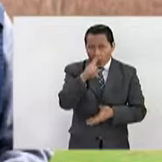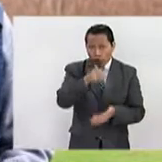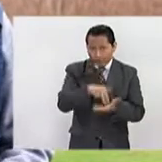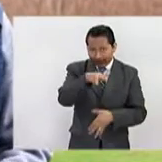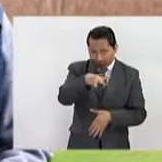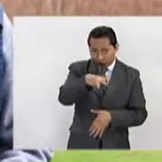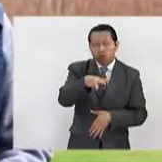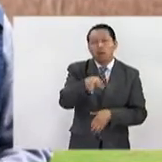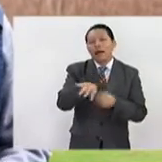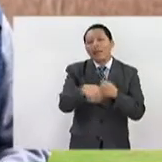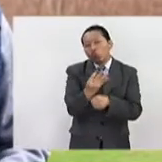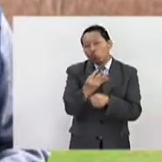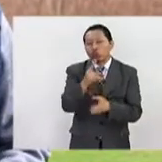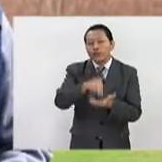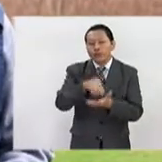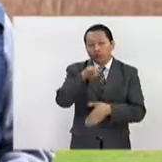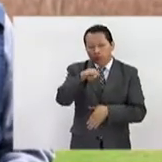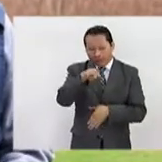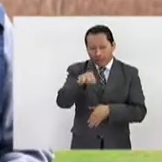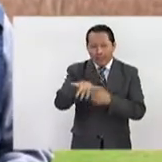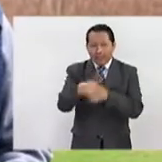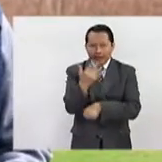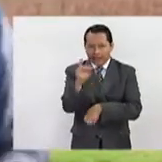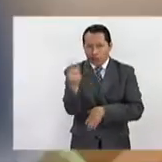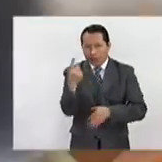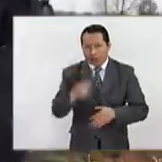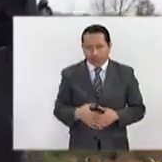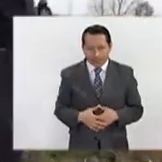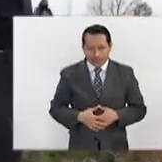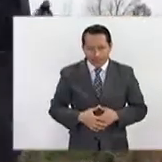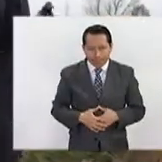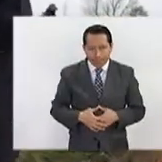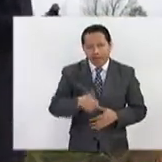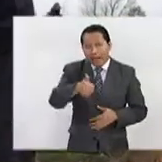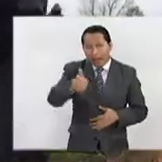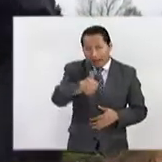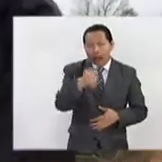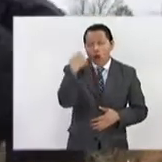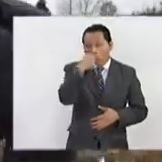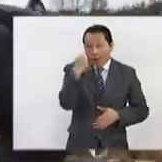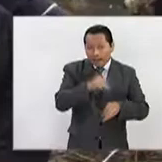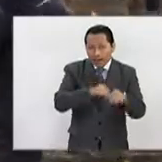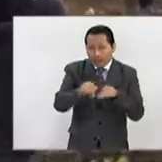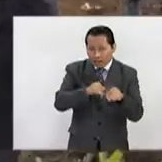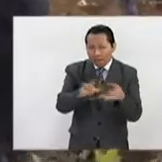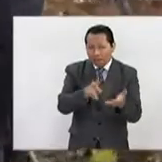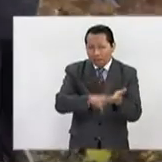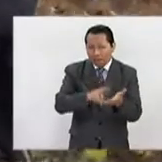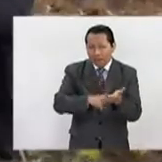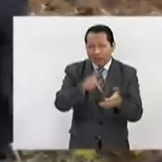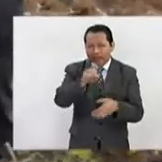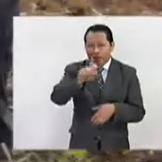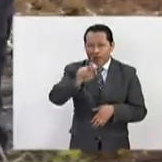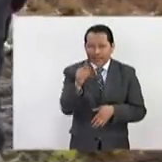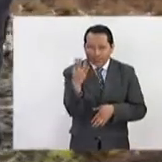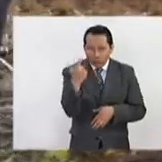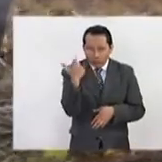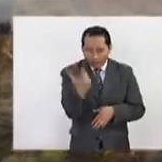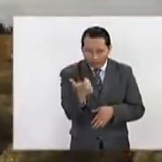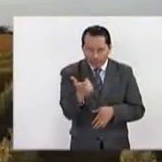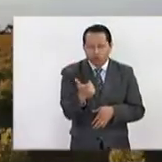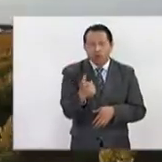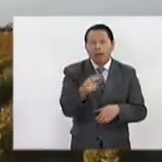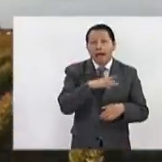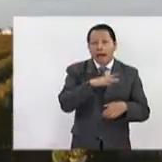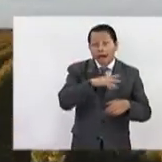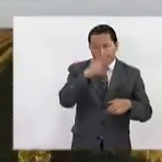2018 será de 14 y en 2019 de $15. Cada hora de trabajo equivale a 174 pesos. Las